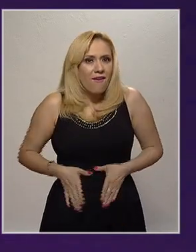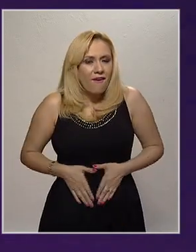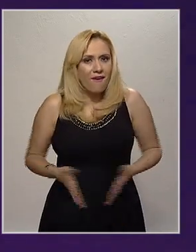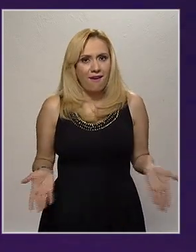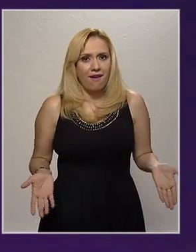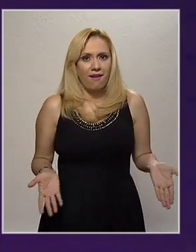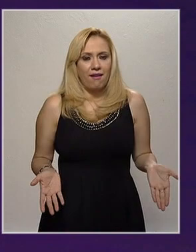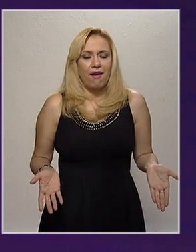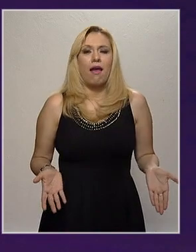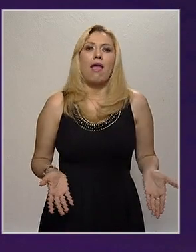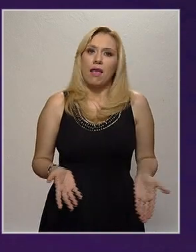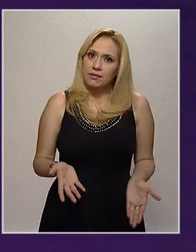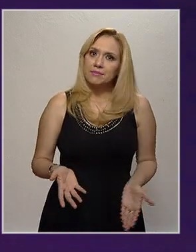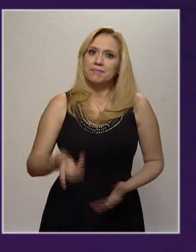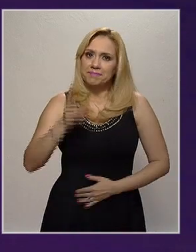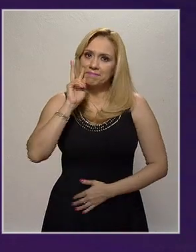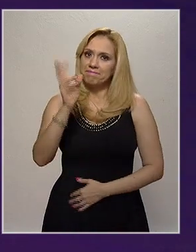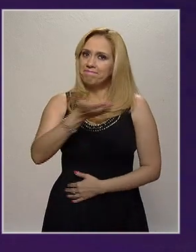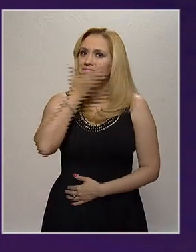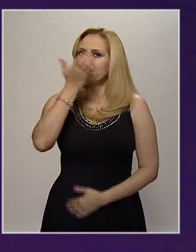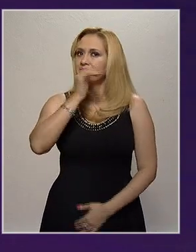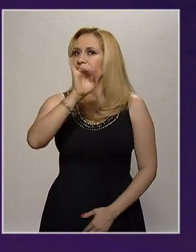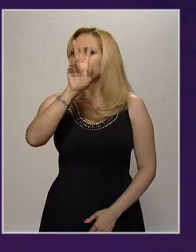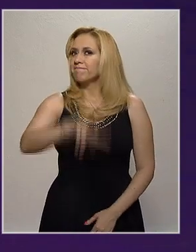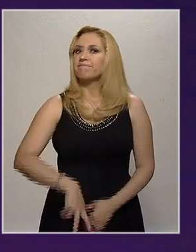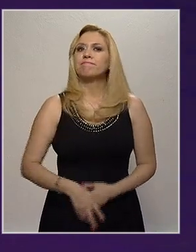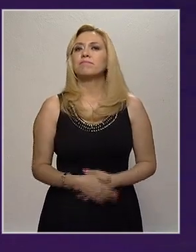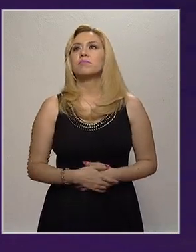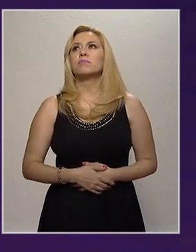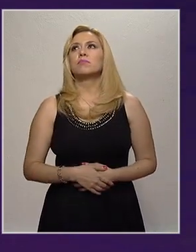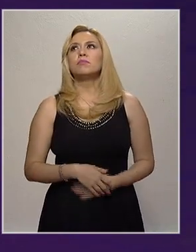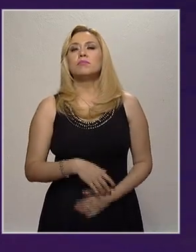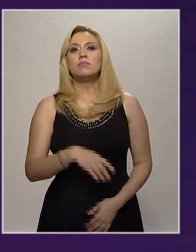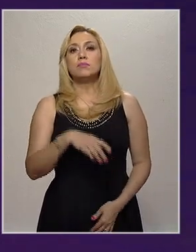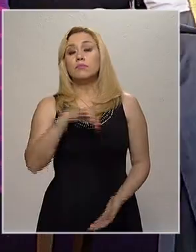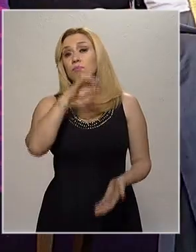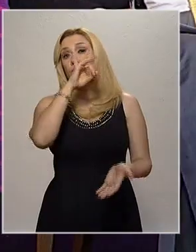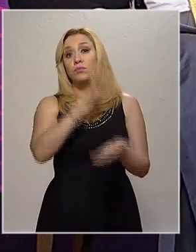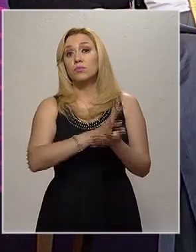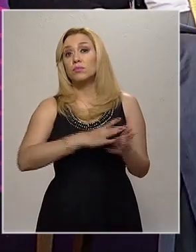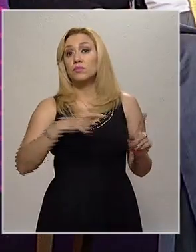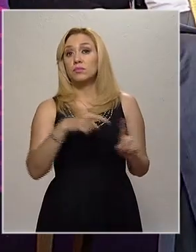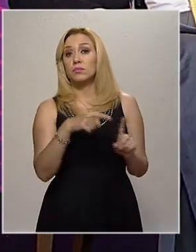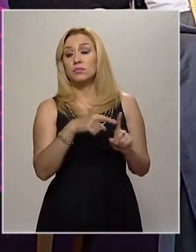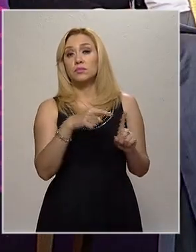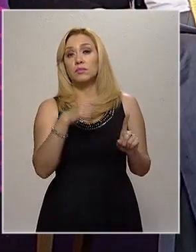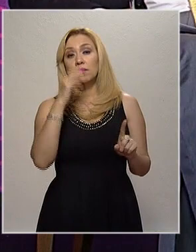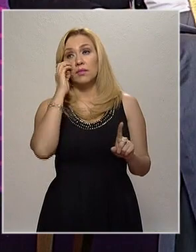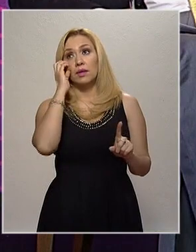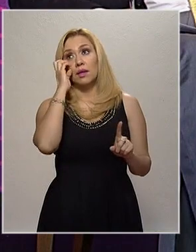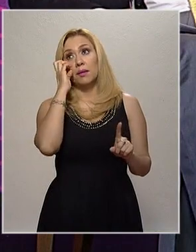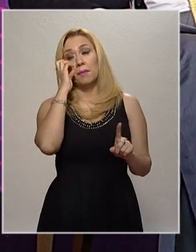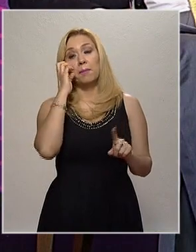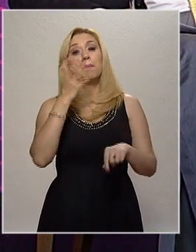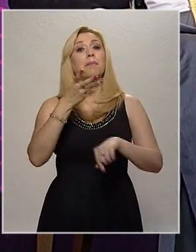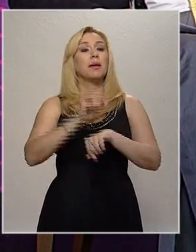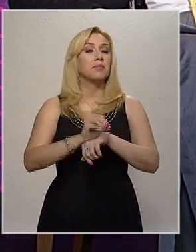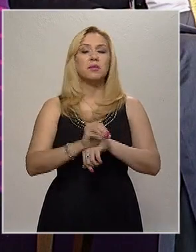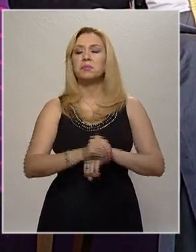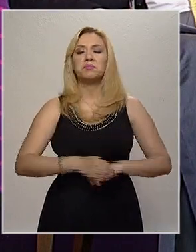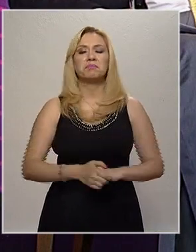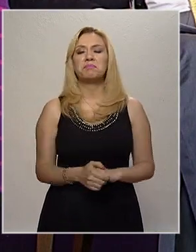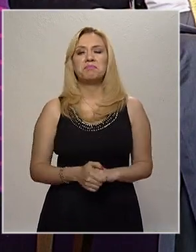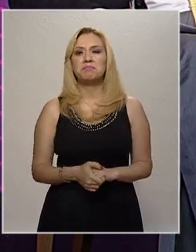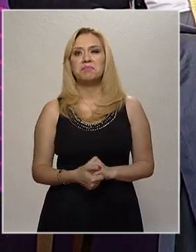una práctica muy clara. Y no solamente sucede en estos casos de consentimiento informado, sino que se ve